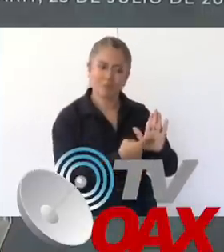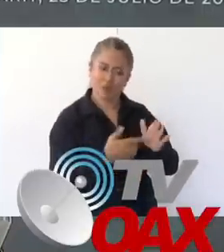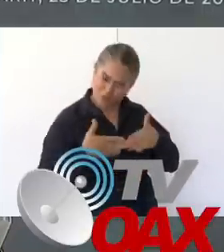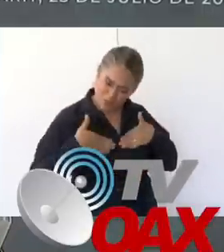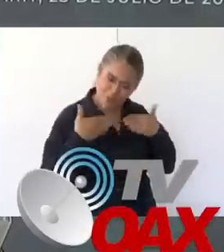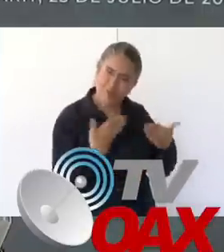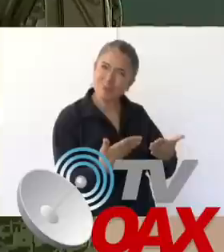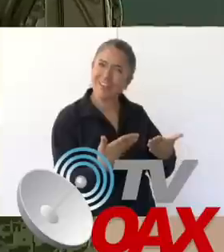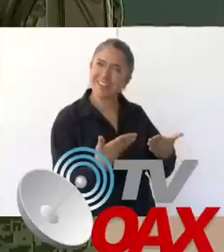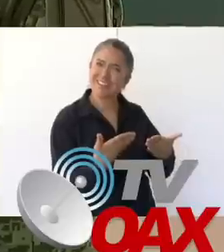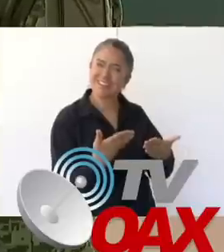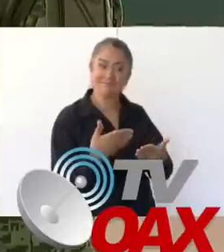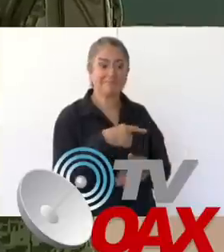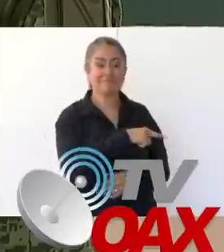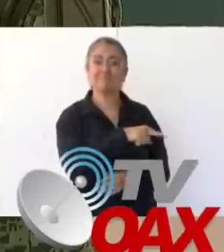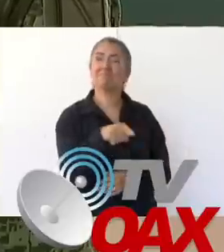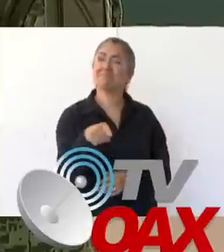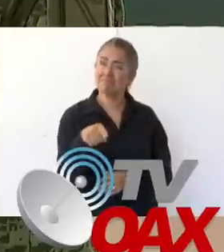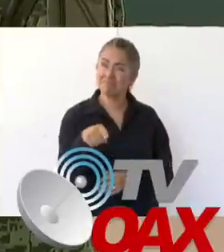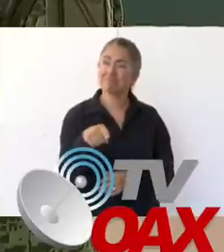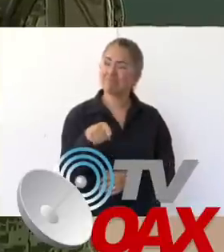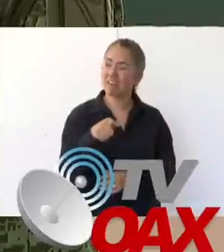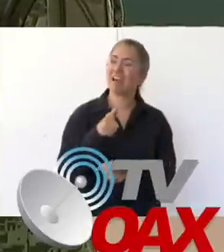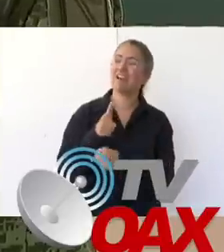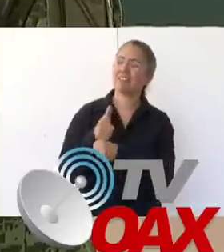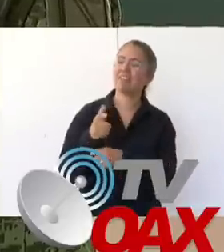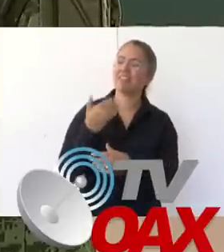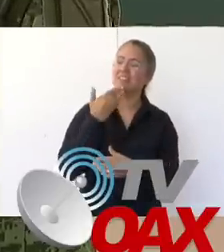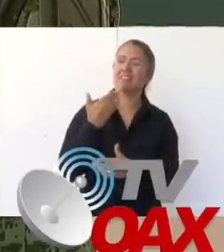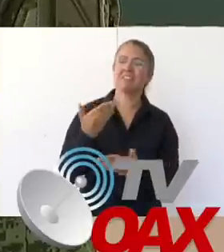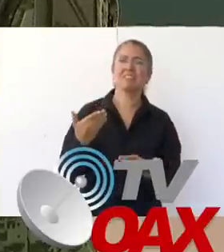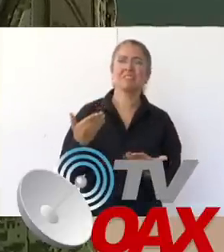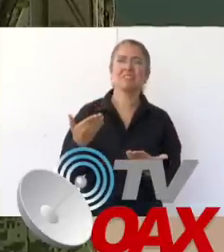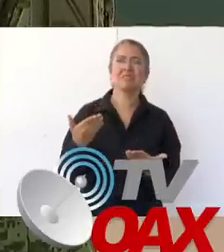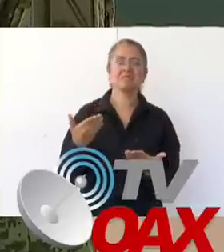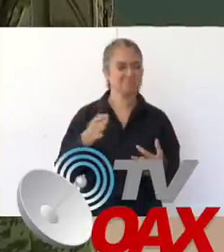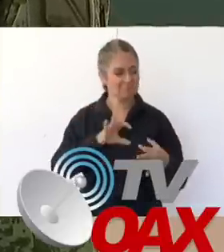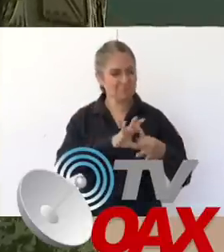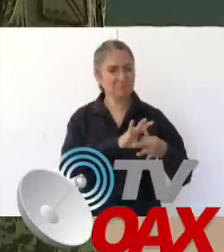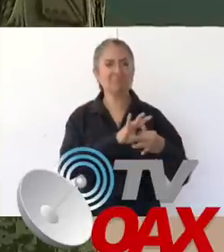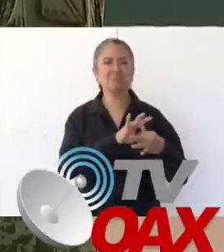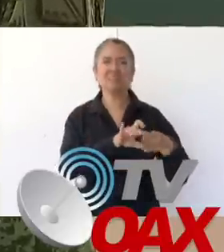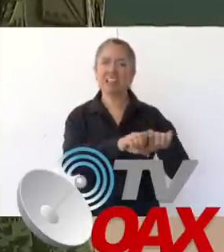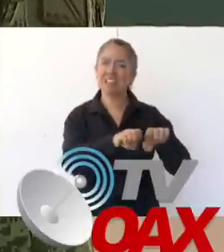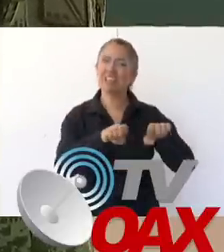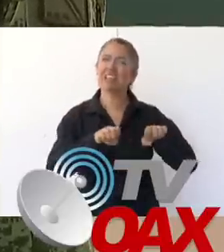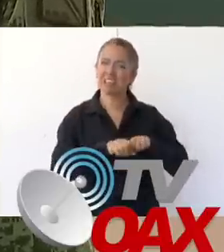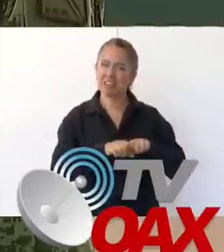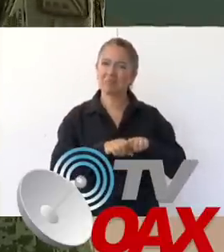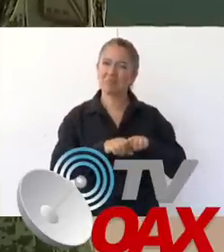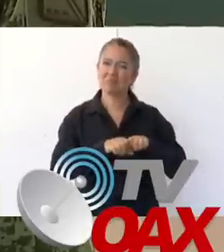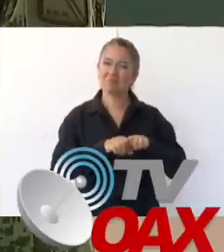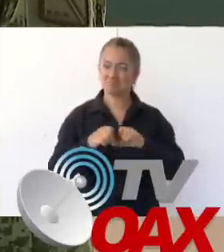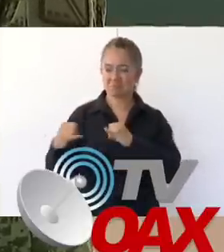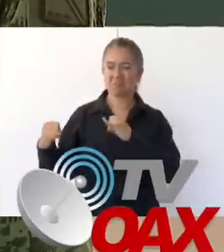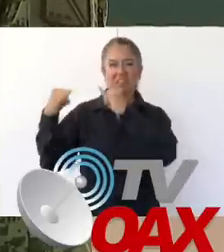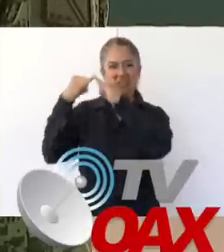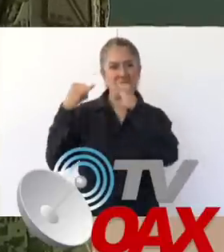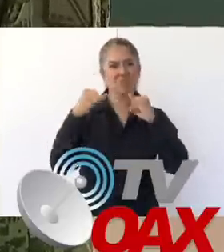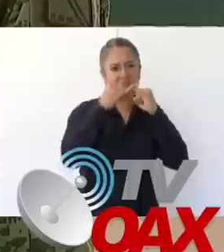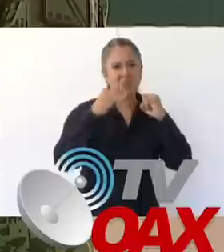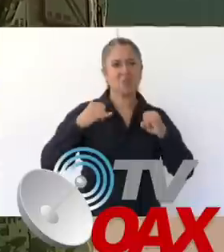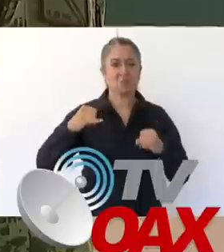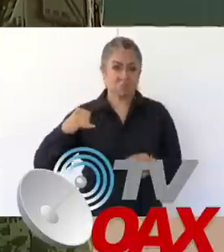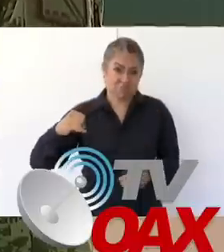los ejecutores, pues ya están abiertos. Somos un solo equipo. Las dependencias del gobierno del estado